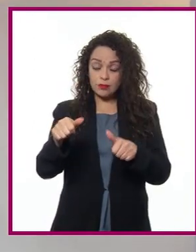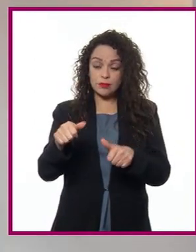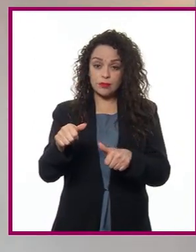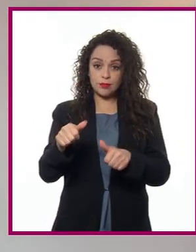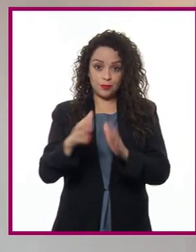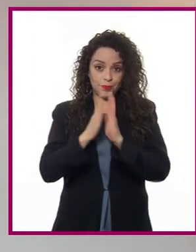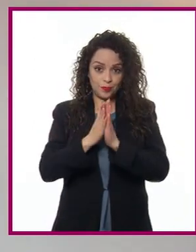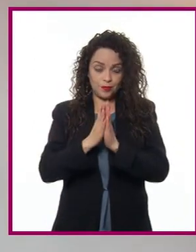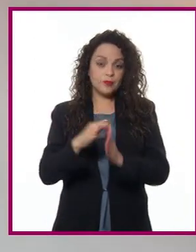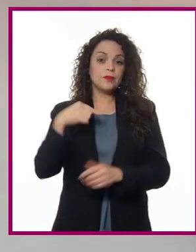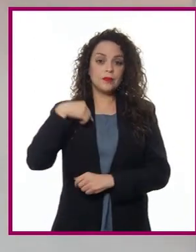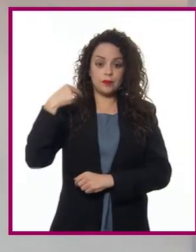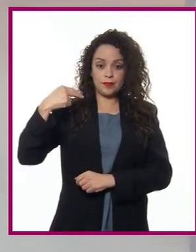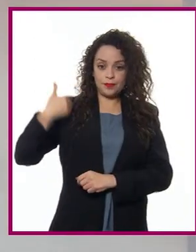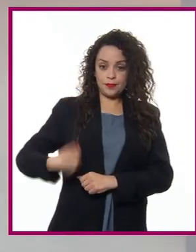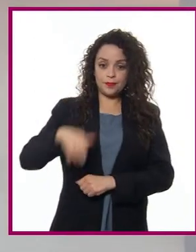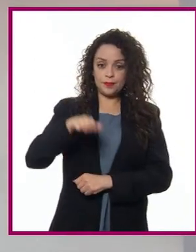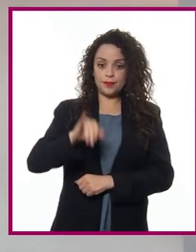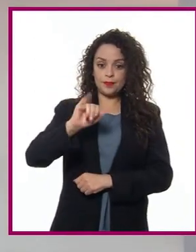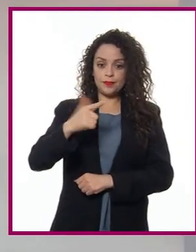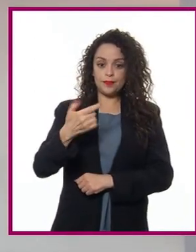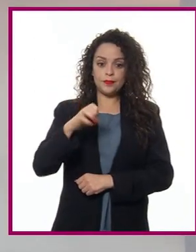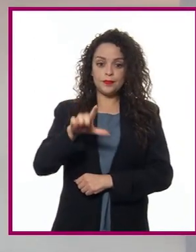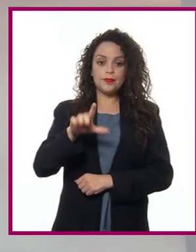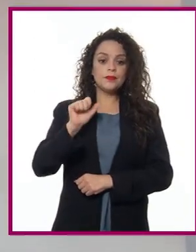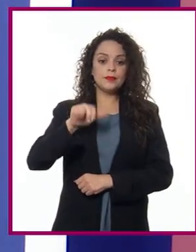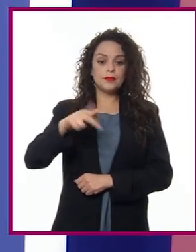Mi nombre es Miguel Ángel Torres Mayén.